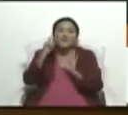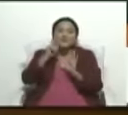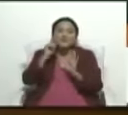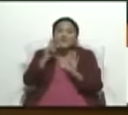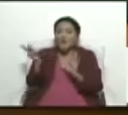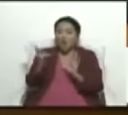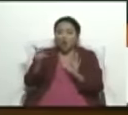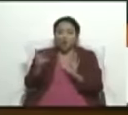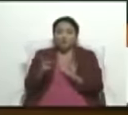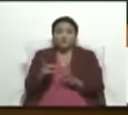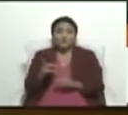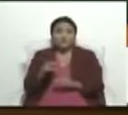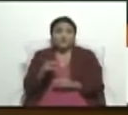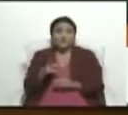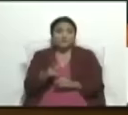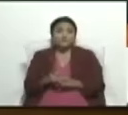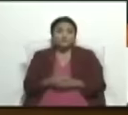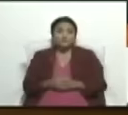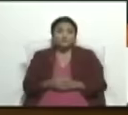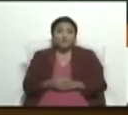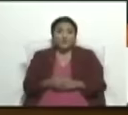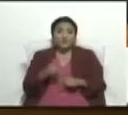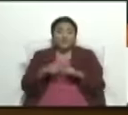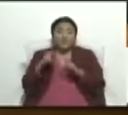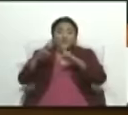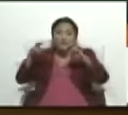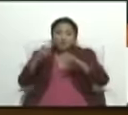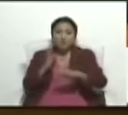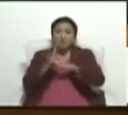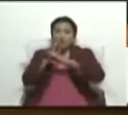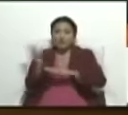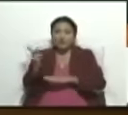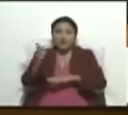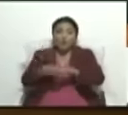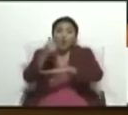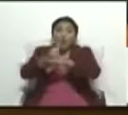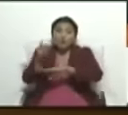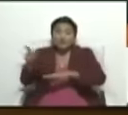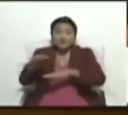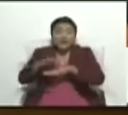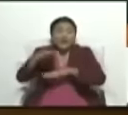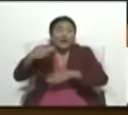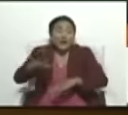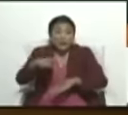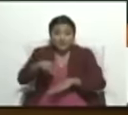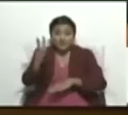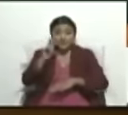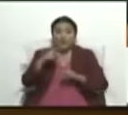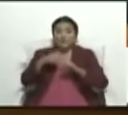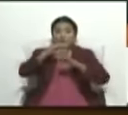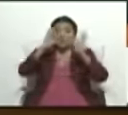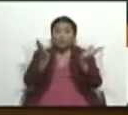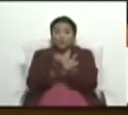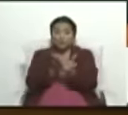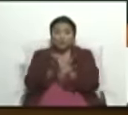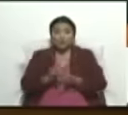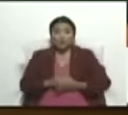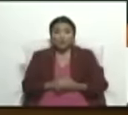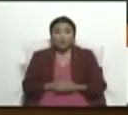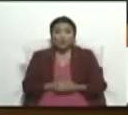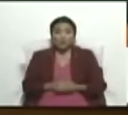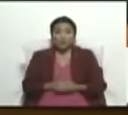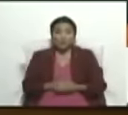falsa atestación, y habían obstruido las investigaciones. Eso es un delito grave en Venezuela y en el mundo. Y por